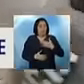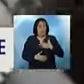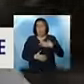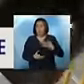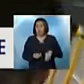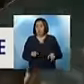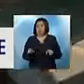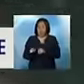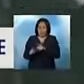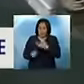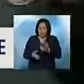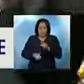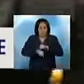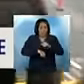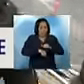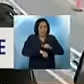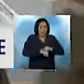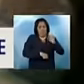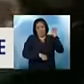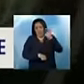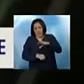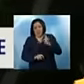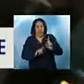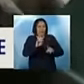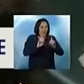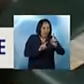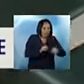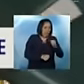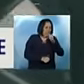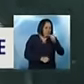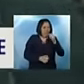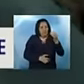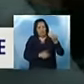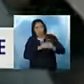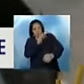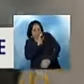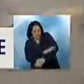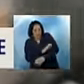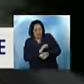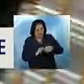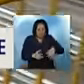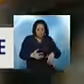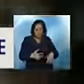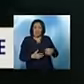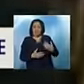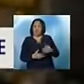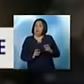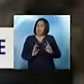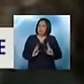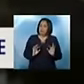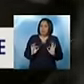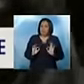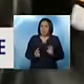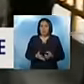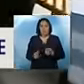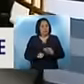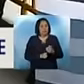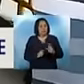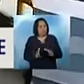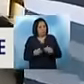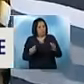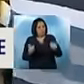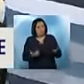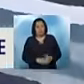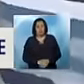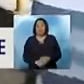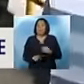Bueno, también han arrojado piedras, a algunos colegas les ha caído en los brazos y en las piernas. Afortunadamente no han sido lesiones